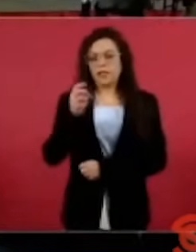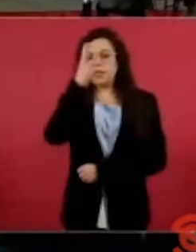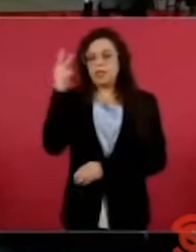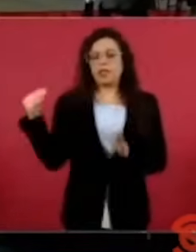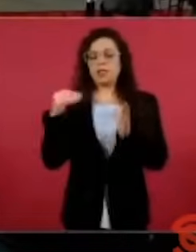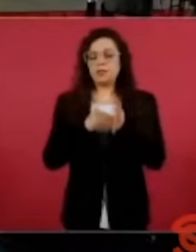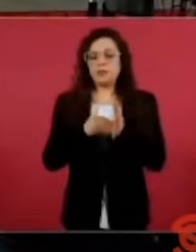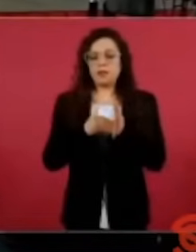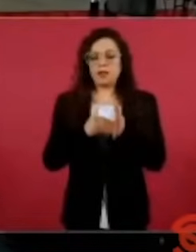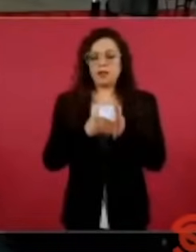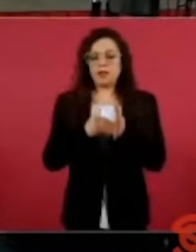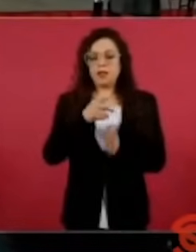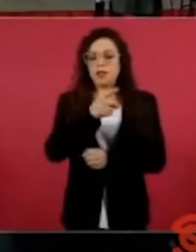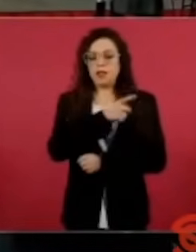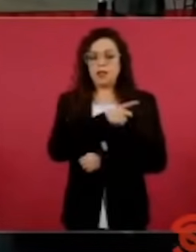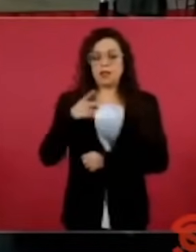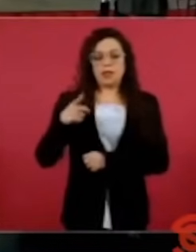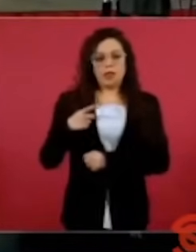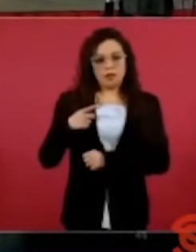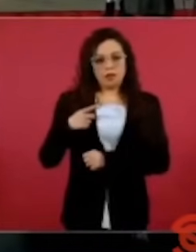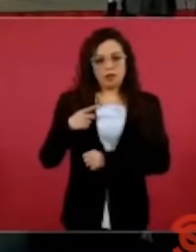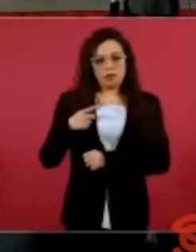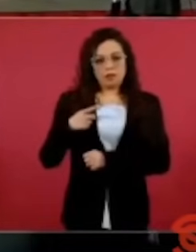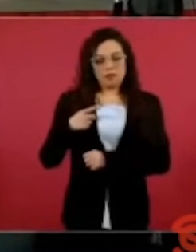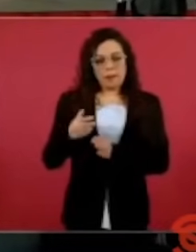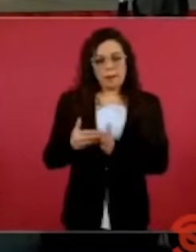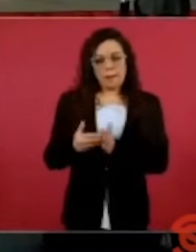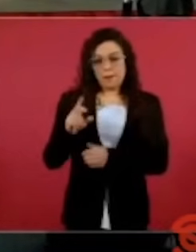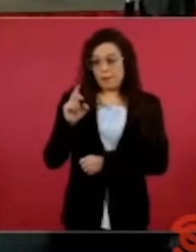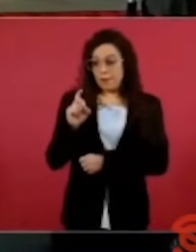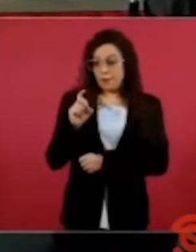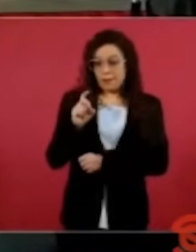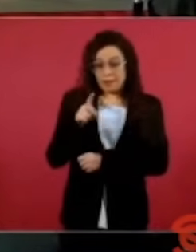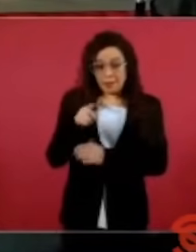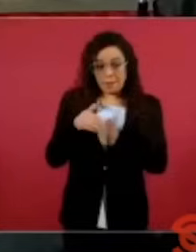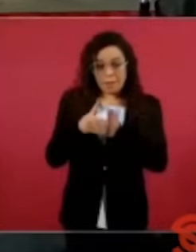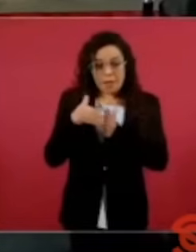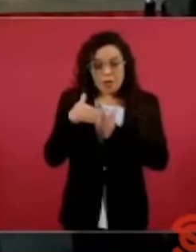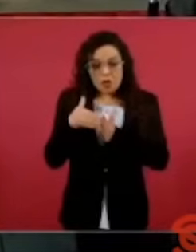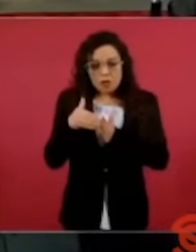33000 495 millones según el